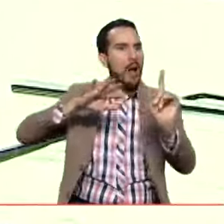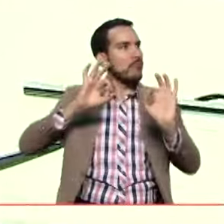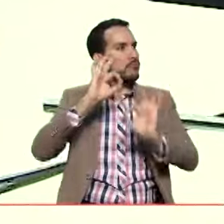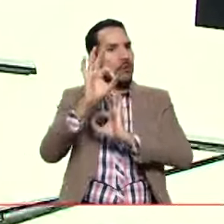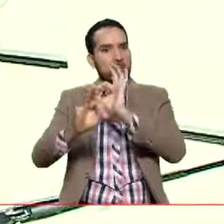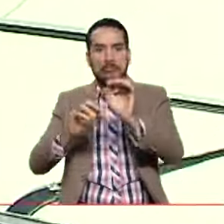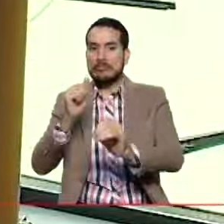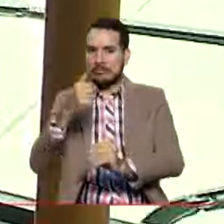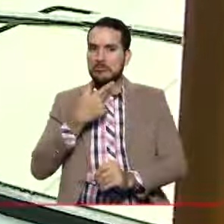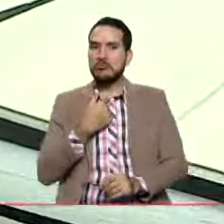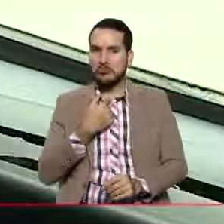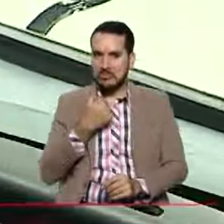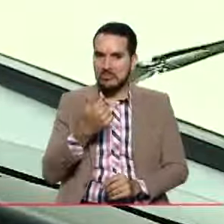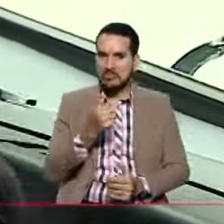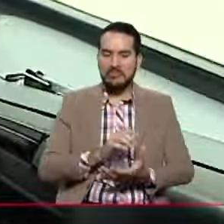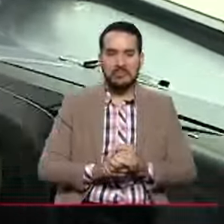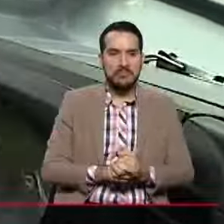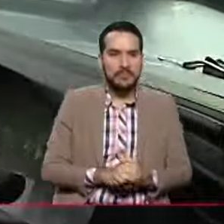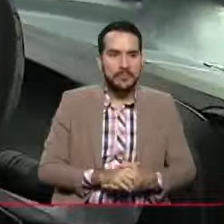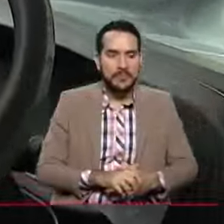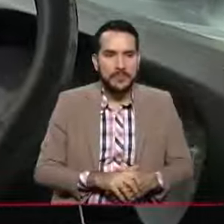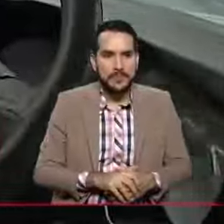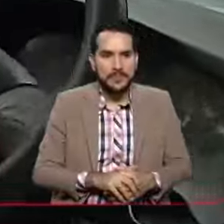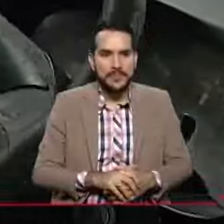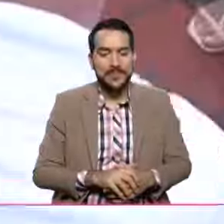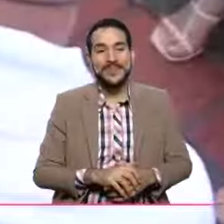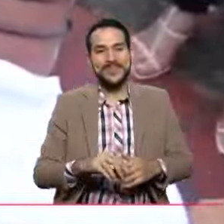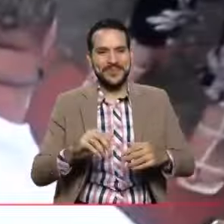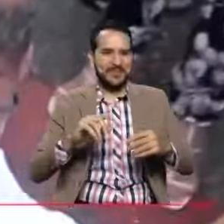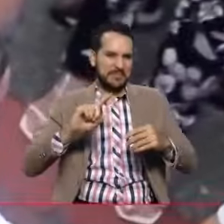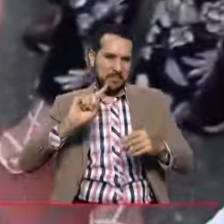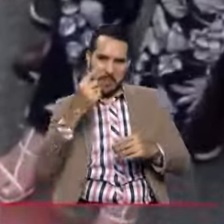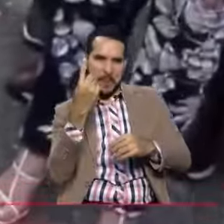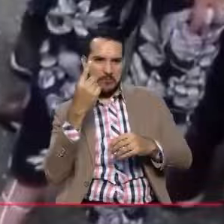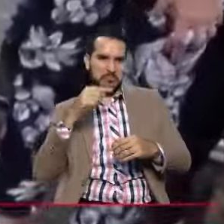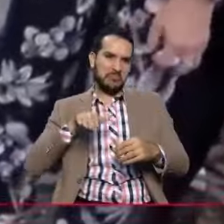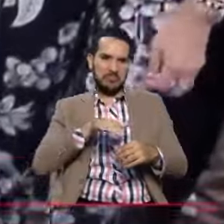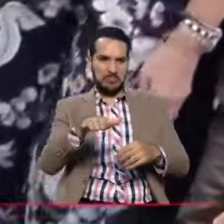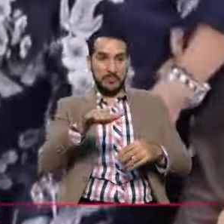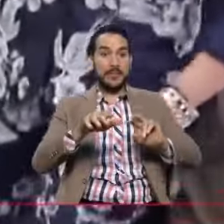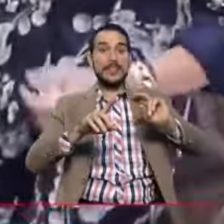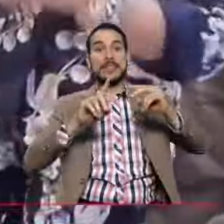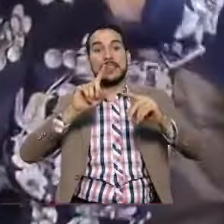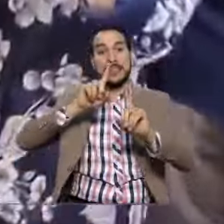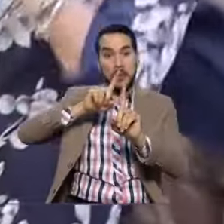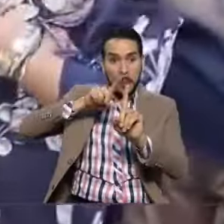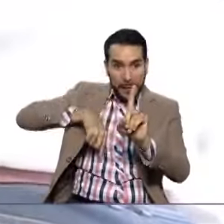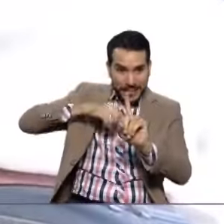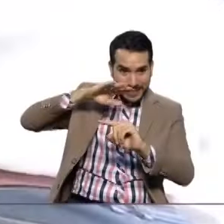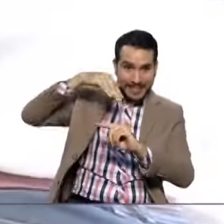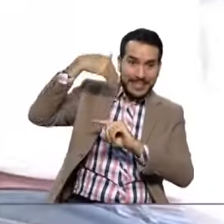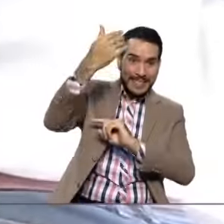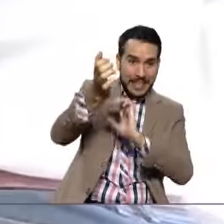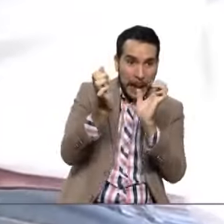eso. La segunda ruta será implementada un mes después, es decir, en mayo, y así